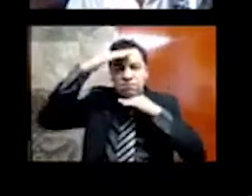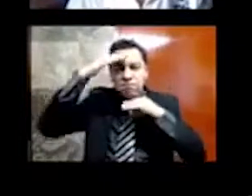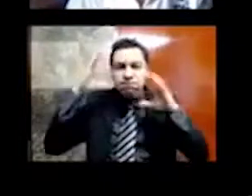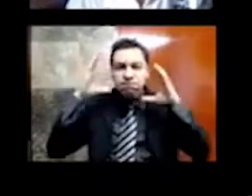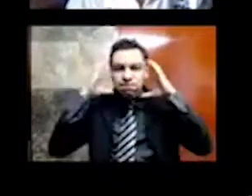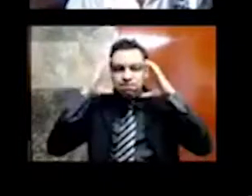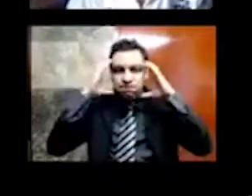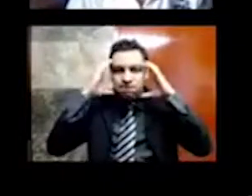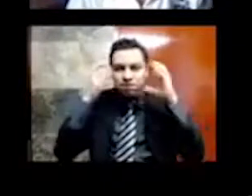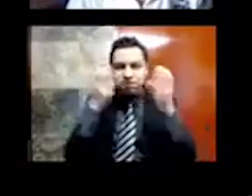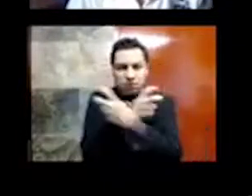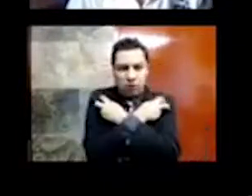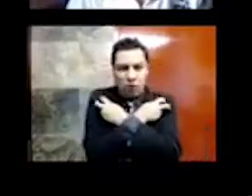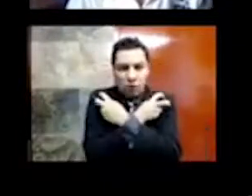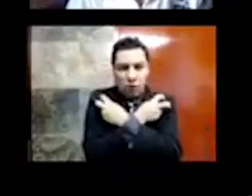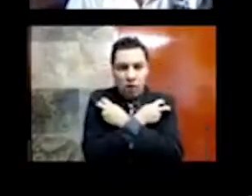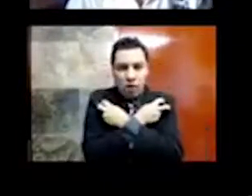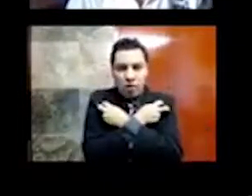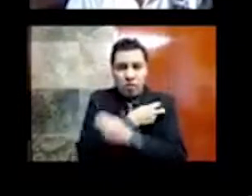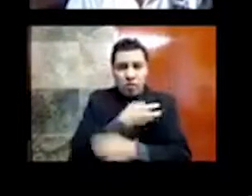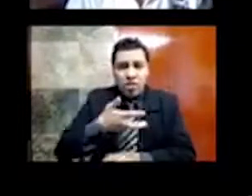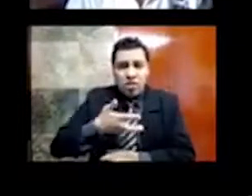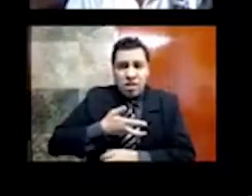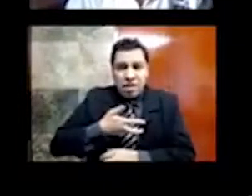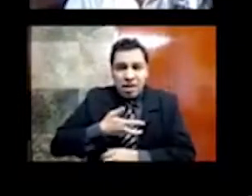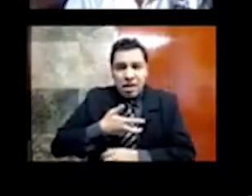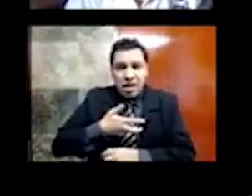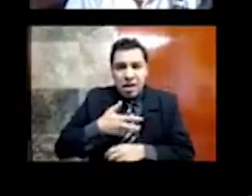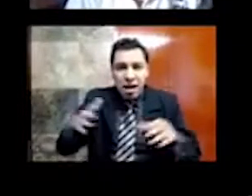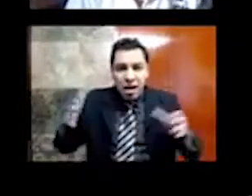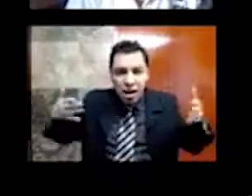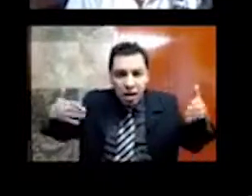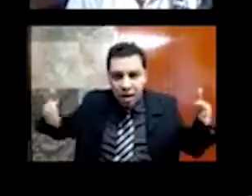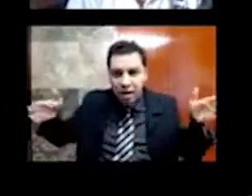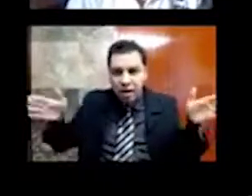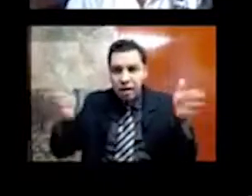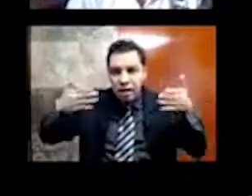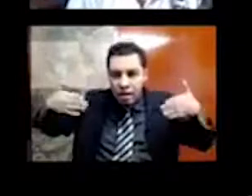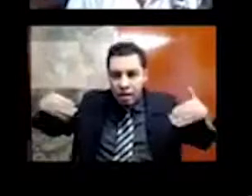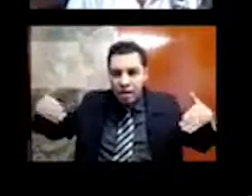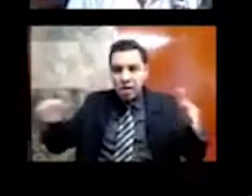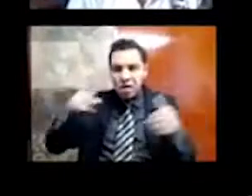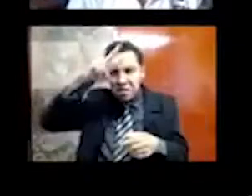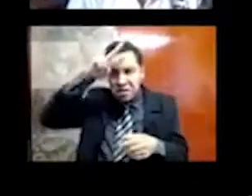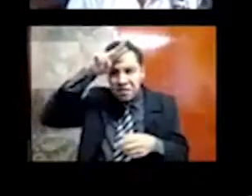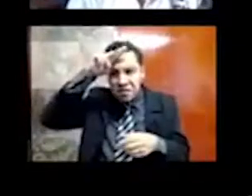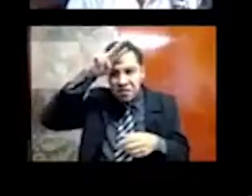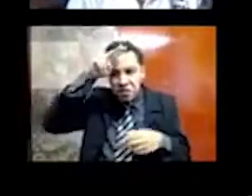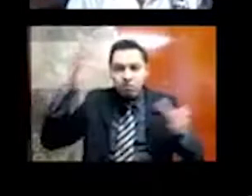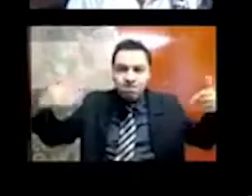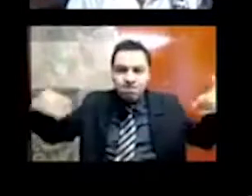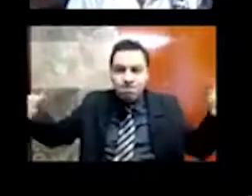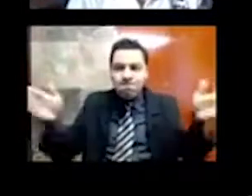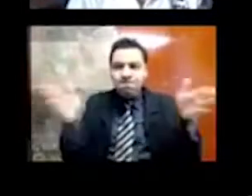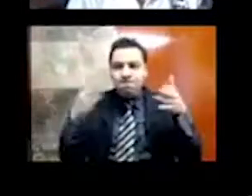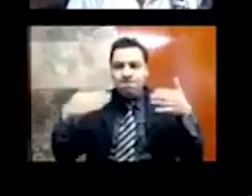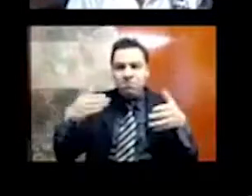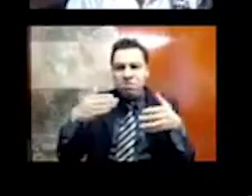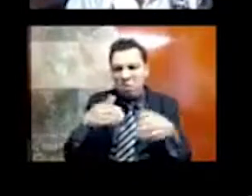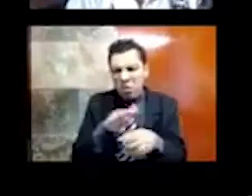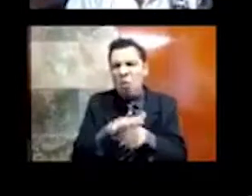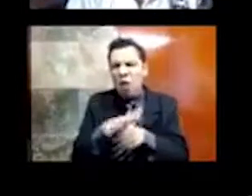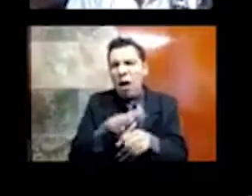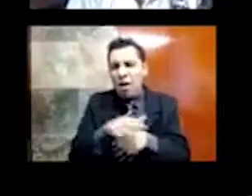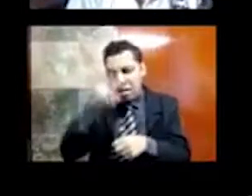que tienen alas, es decir, alas como de insecto. Y bueno, pues seguimos con la idea de que pudieran ser chapulines, que en